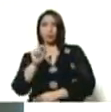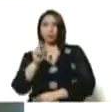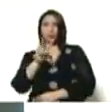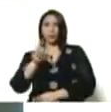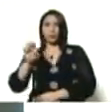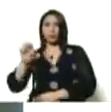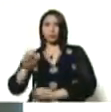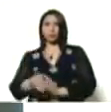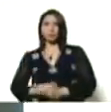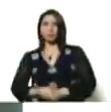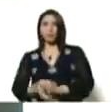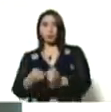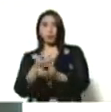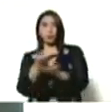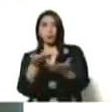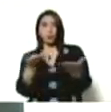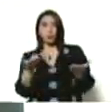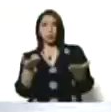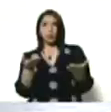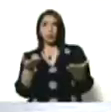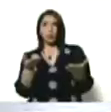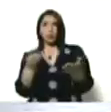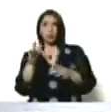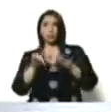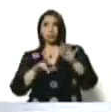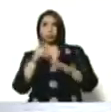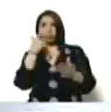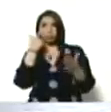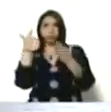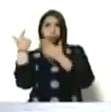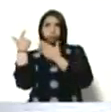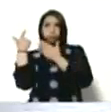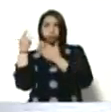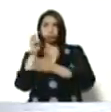www.venvamosjuntos.org.be. Usted se introduce en esa página